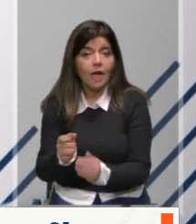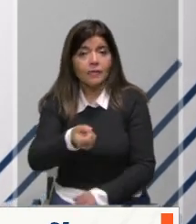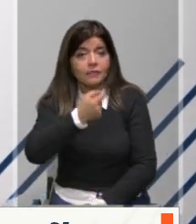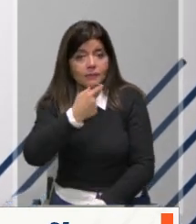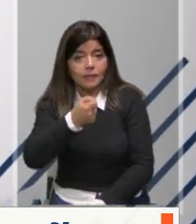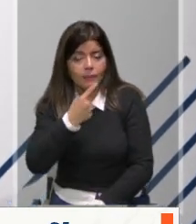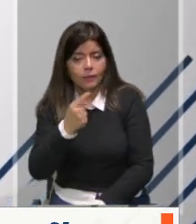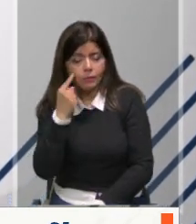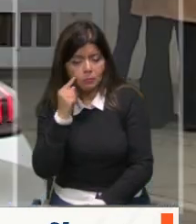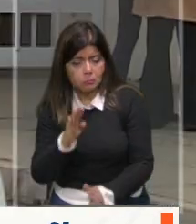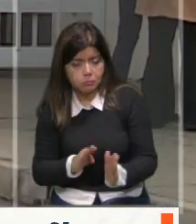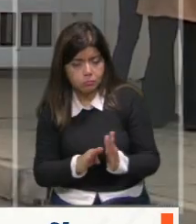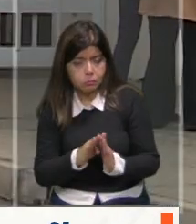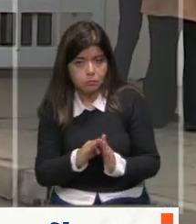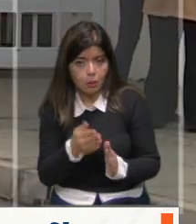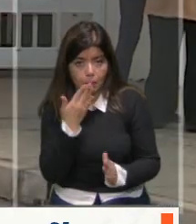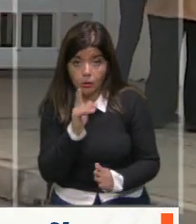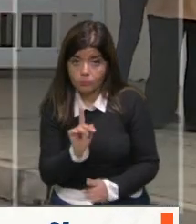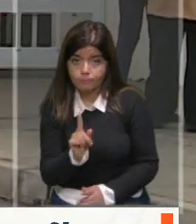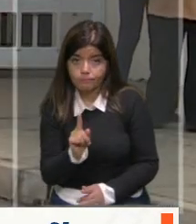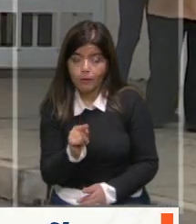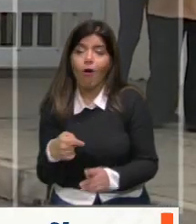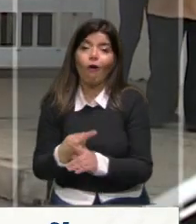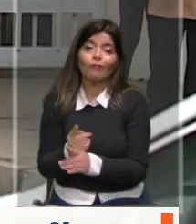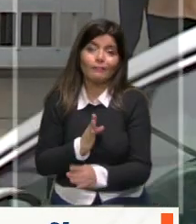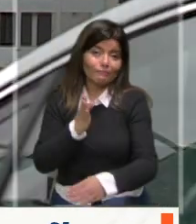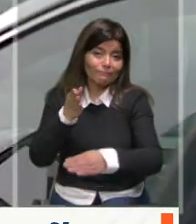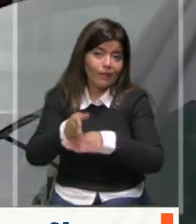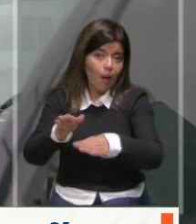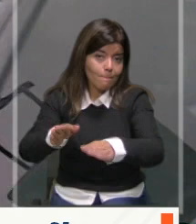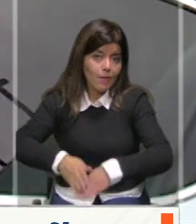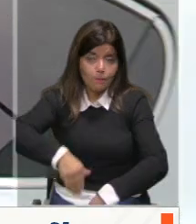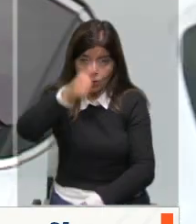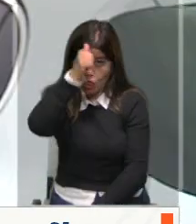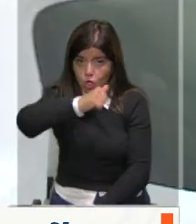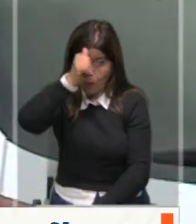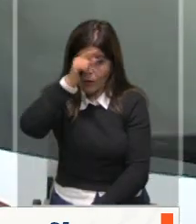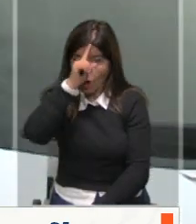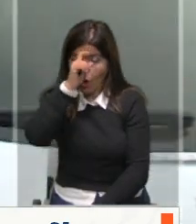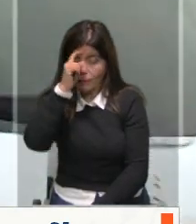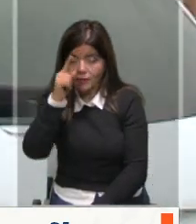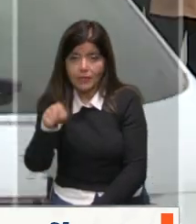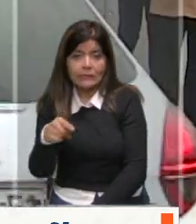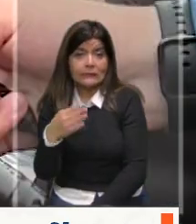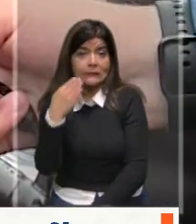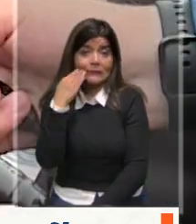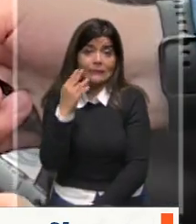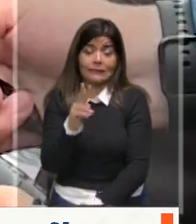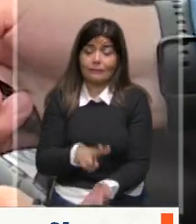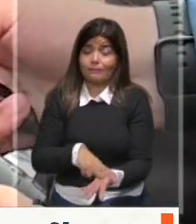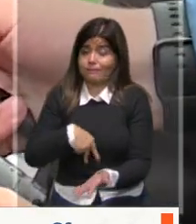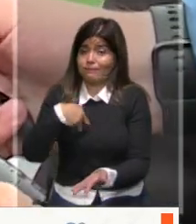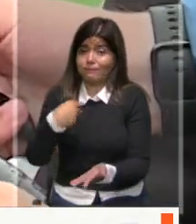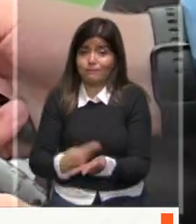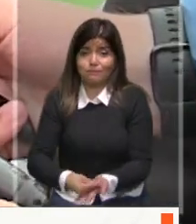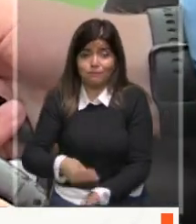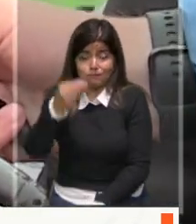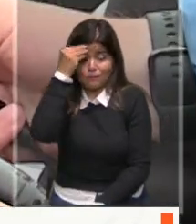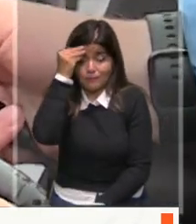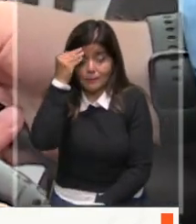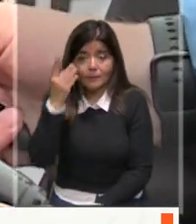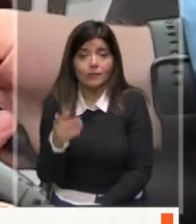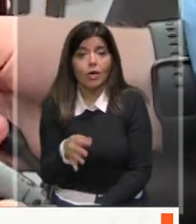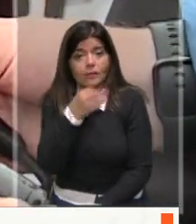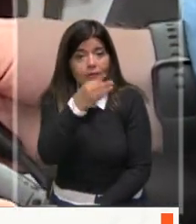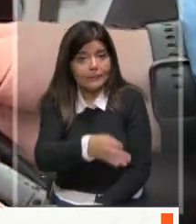no mejoró en su casa y volvieron al mismo recinto el domingo con la menor casi inconsciente. Yo le comento esto a la doctora: doctora,